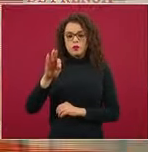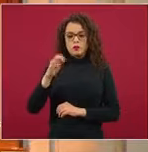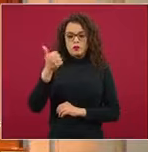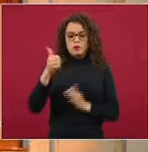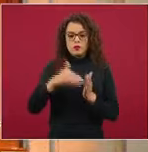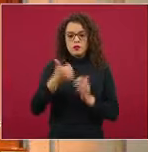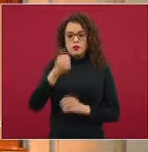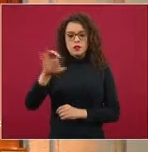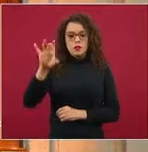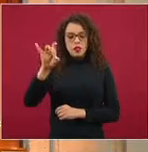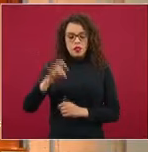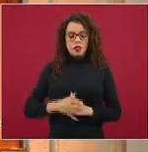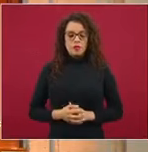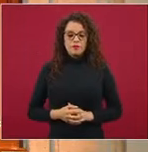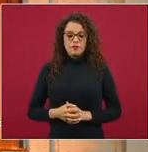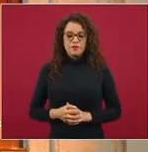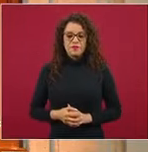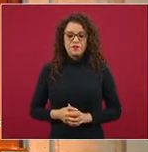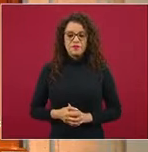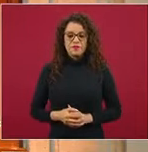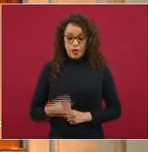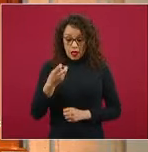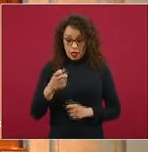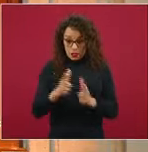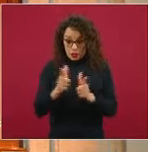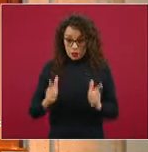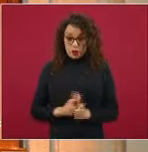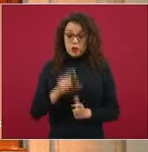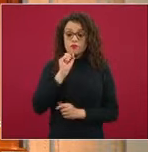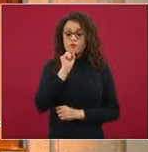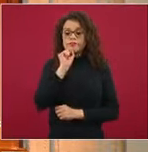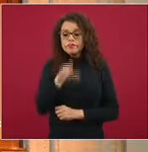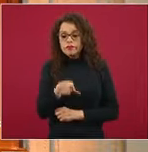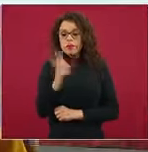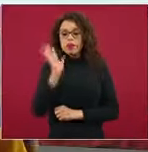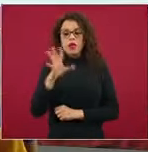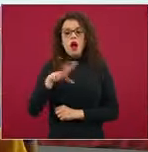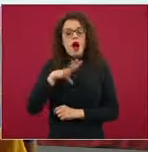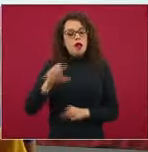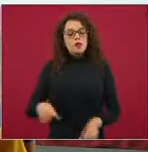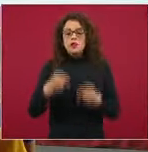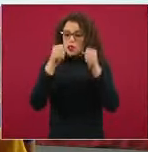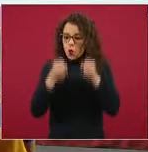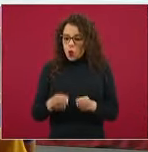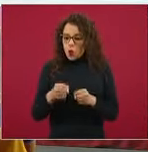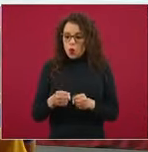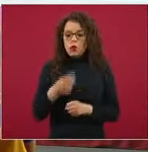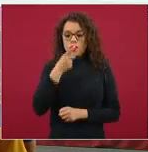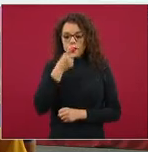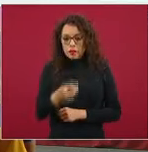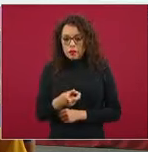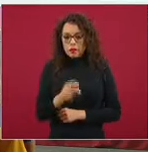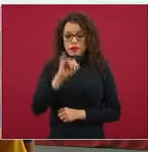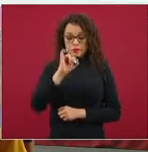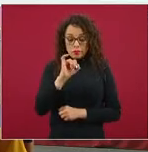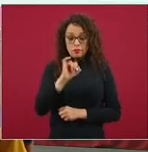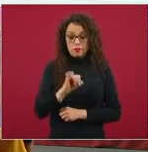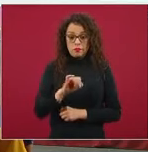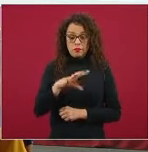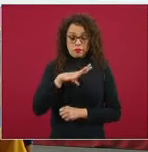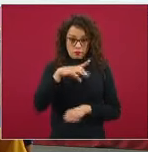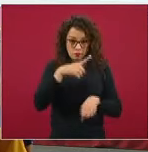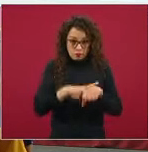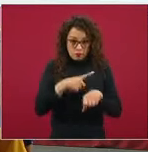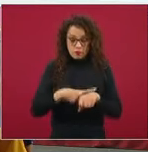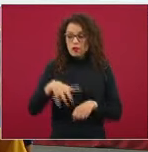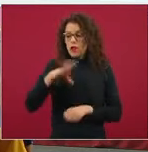943.630. Como parte de este mismo grupo, es decir, que se confirmó, que se dictaminó o se dio por asociación, también tenemos